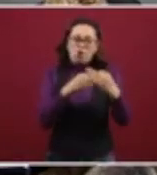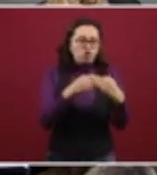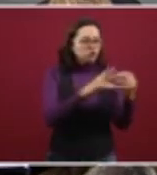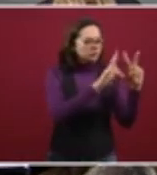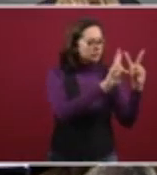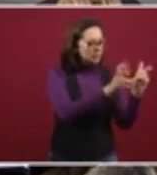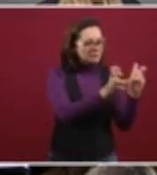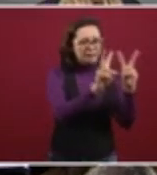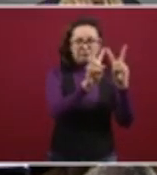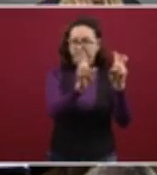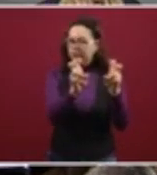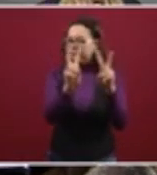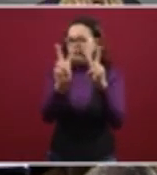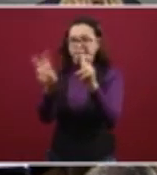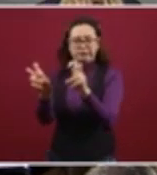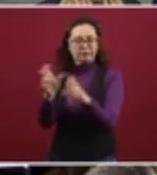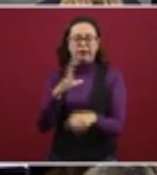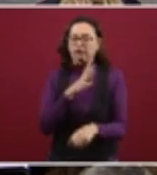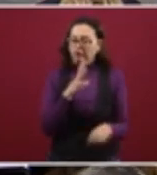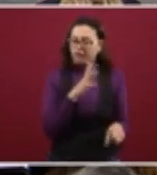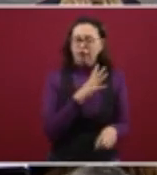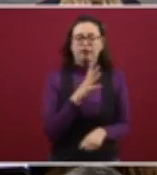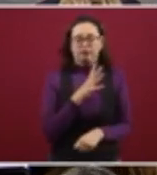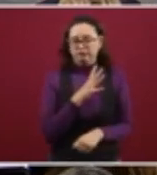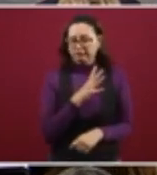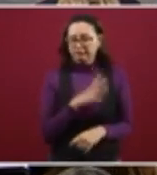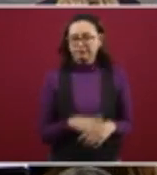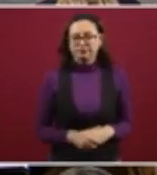campos, en todos los terrenos.